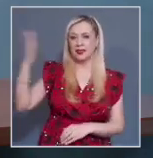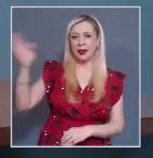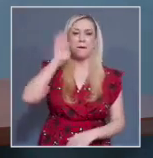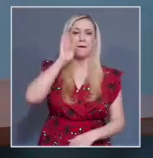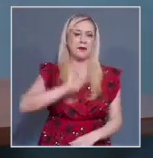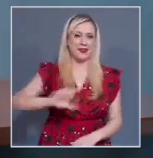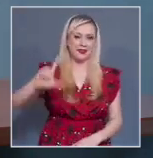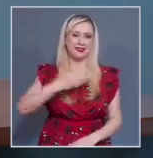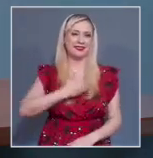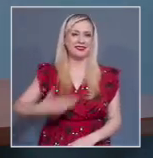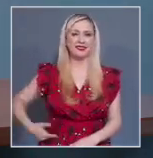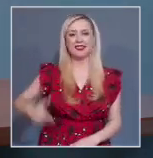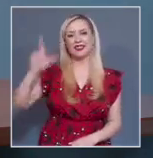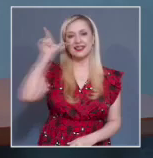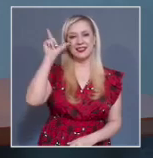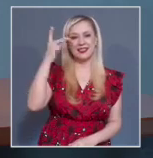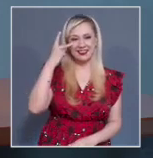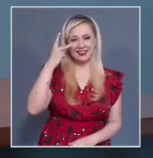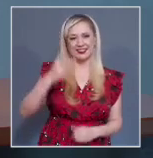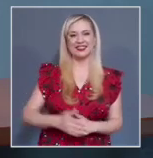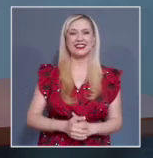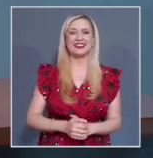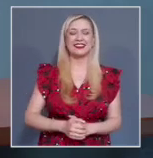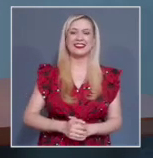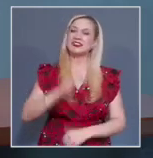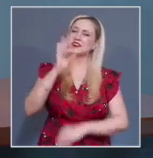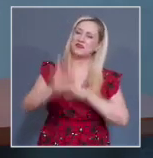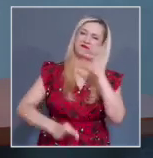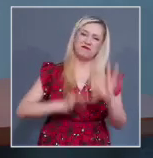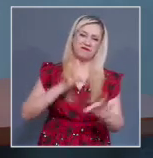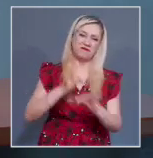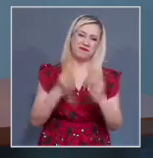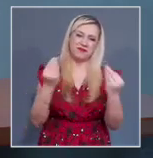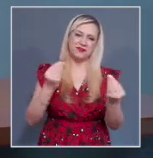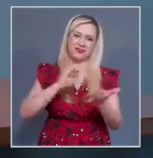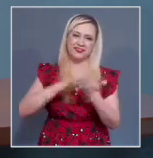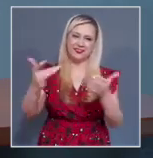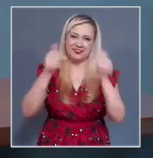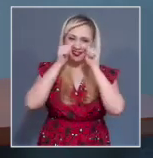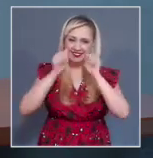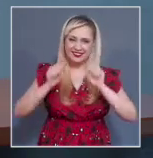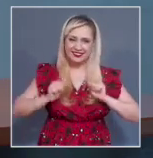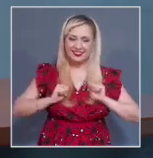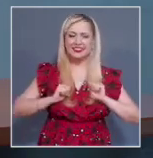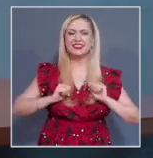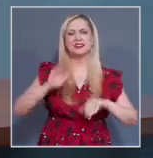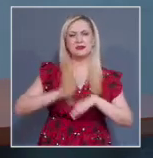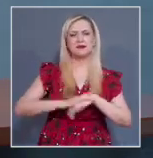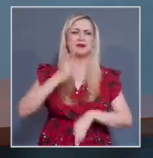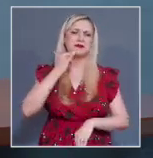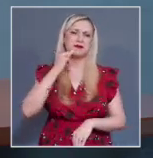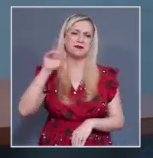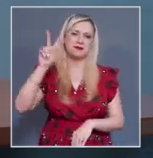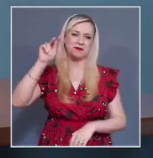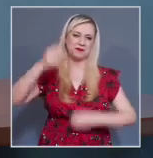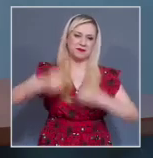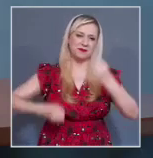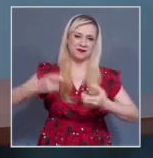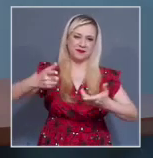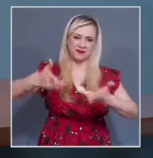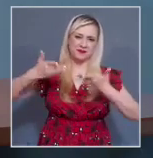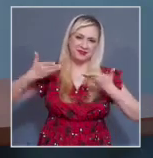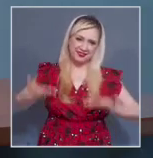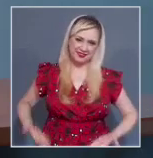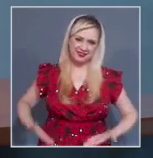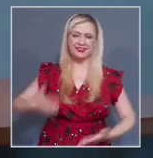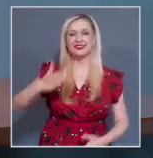Piña. Es así como llegamos al final de este espacio, como siempre agradeciendo su compañía e invitándole a mantenerse pendiente de esta señal. Soy